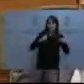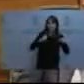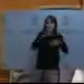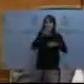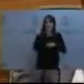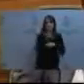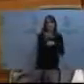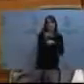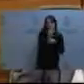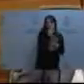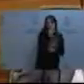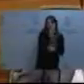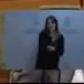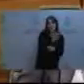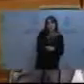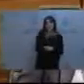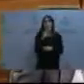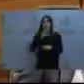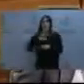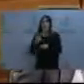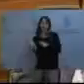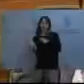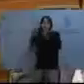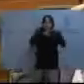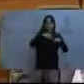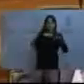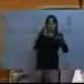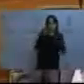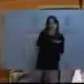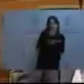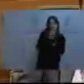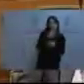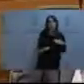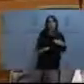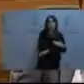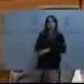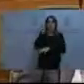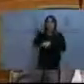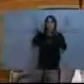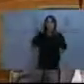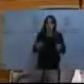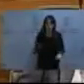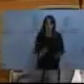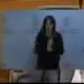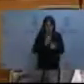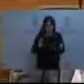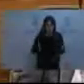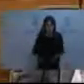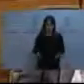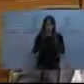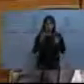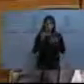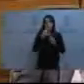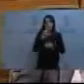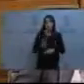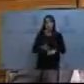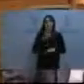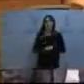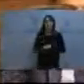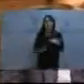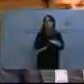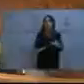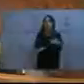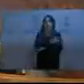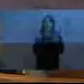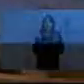subvenciones y por gobiernos que se han quedado falta de ideas. Lo suele decir con razón mi presidenta, gobierno en decadencia. Gracias.